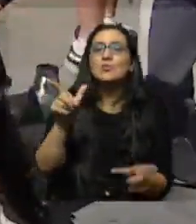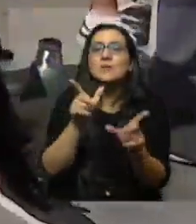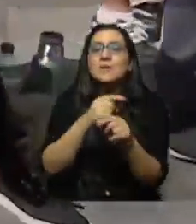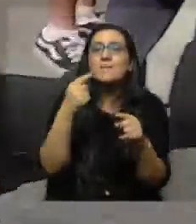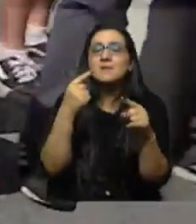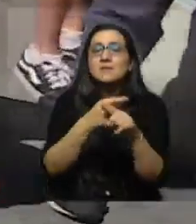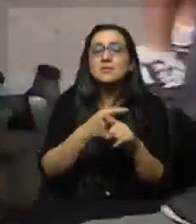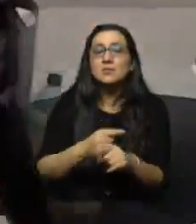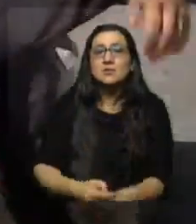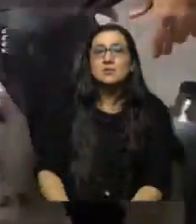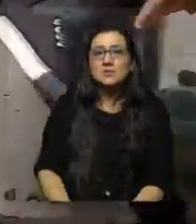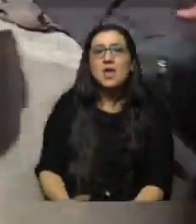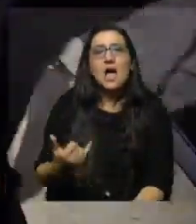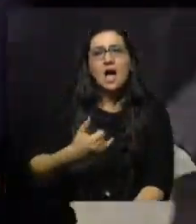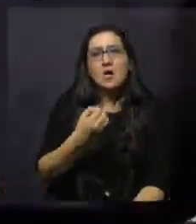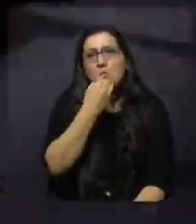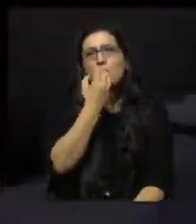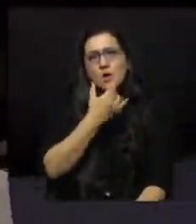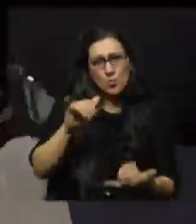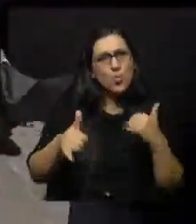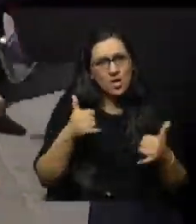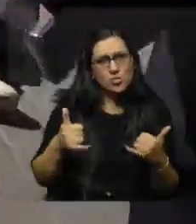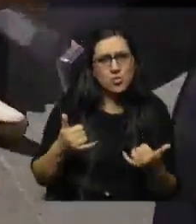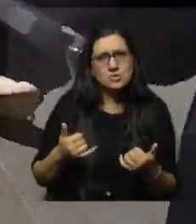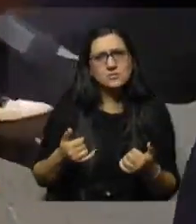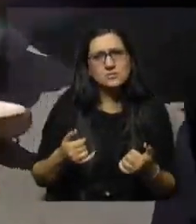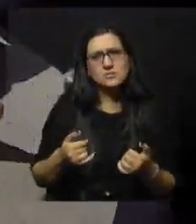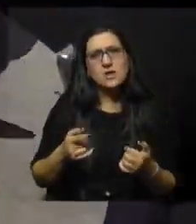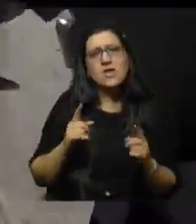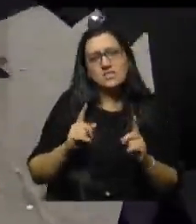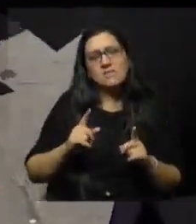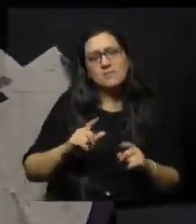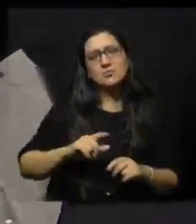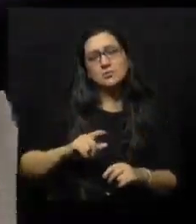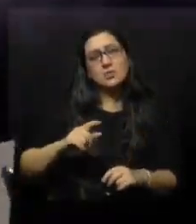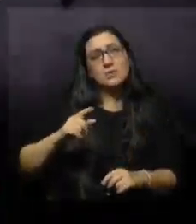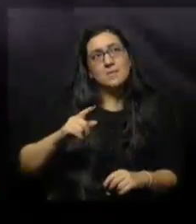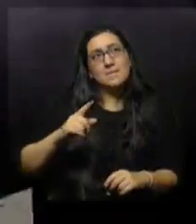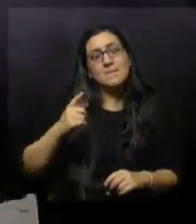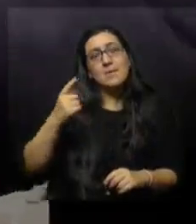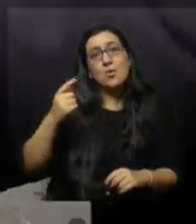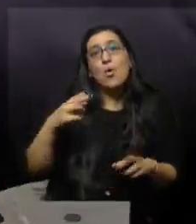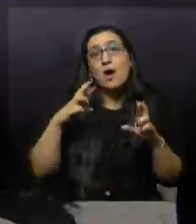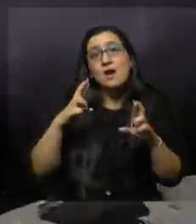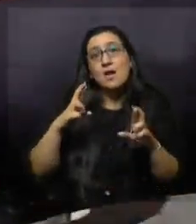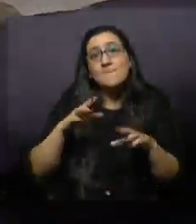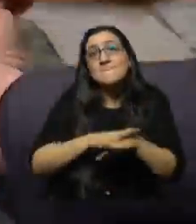partido? Material tenemos, de sobra. Tenemos que salir, por lo menos un empate ya nos sirve.